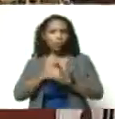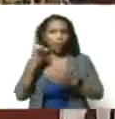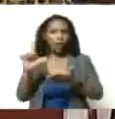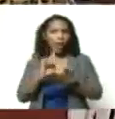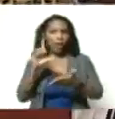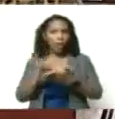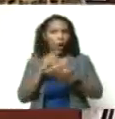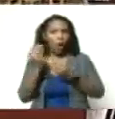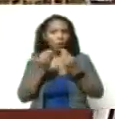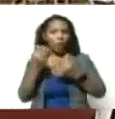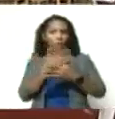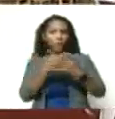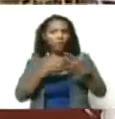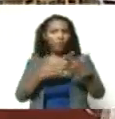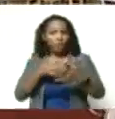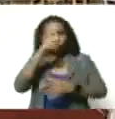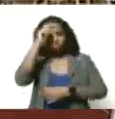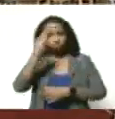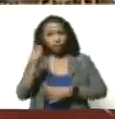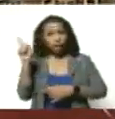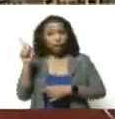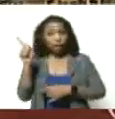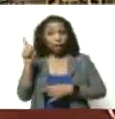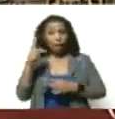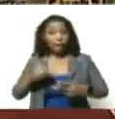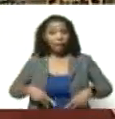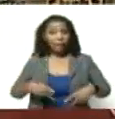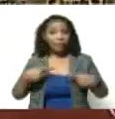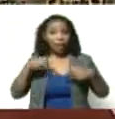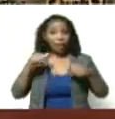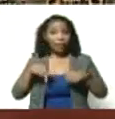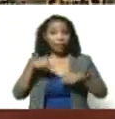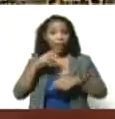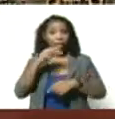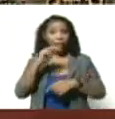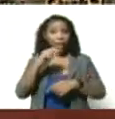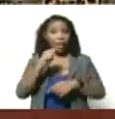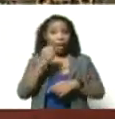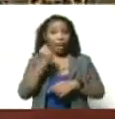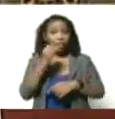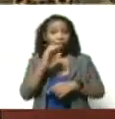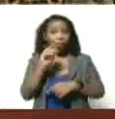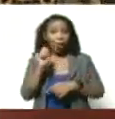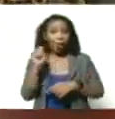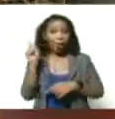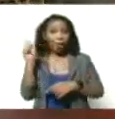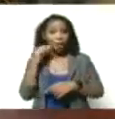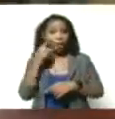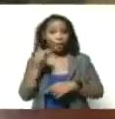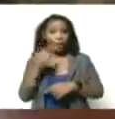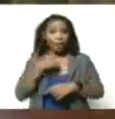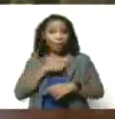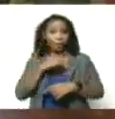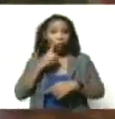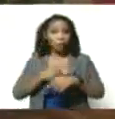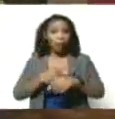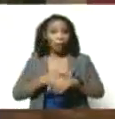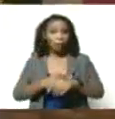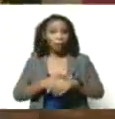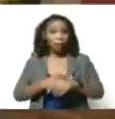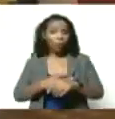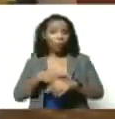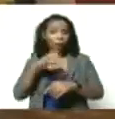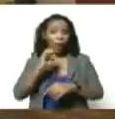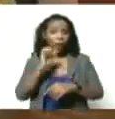como escritor homenajeado. Fue heredero en vida de Aquiles Nazoa. Fue el Aquiles Nazoa de nuestro tiempo,